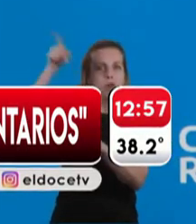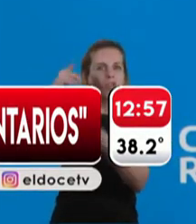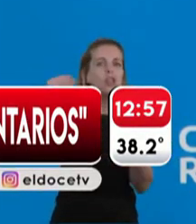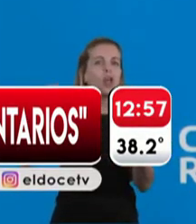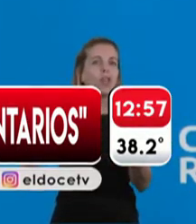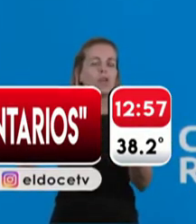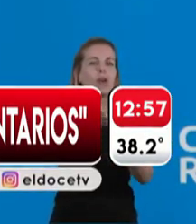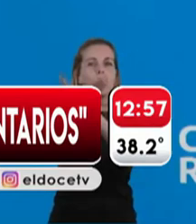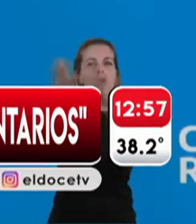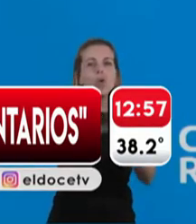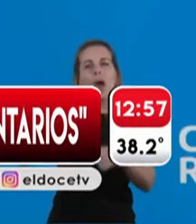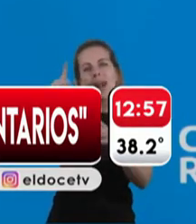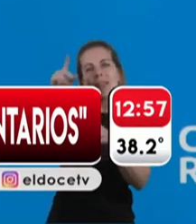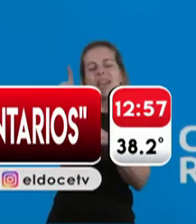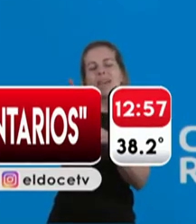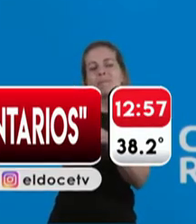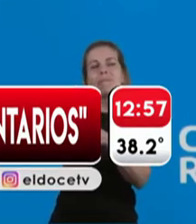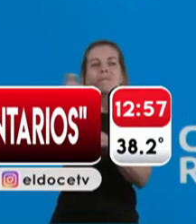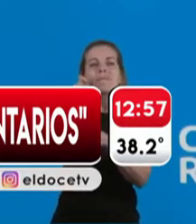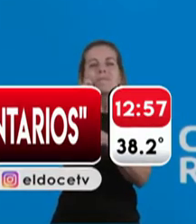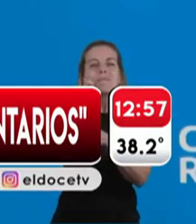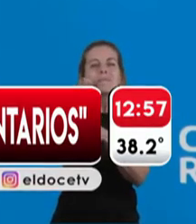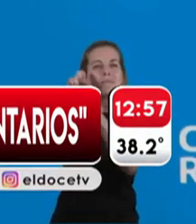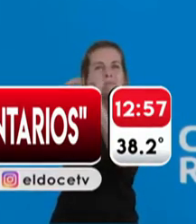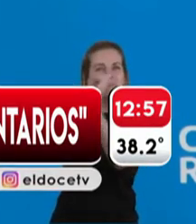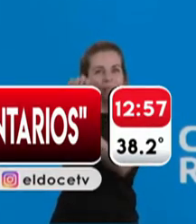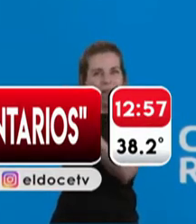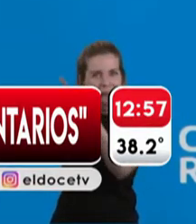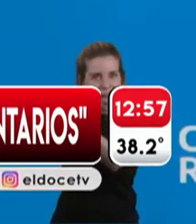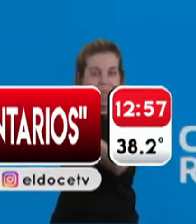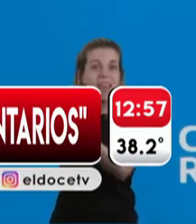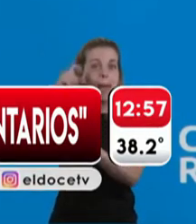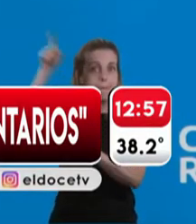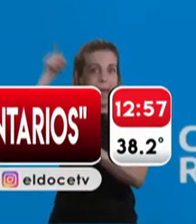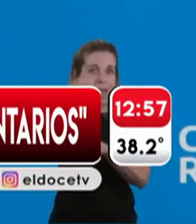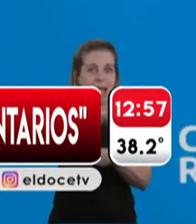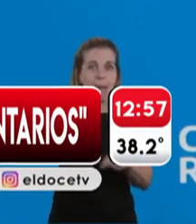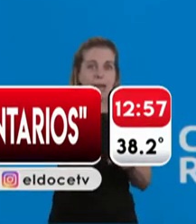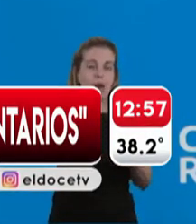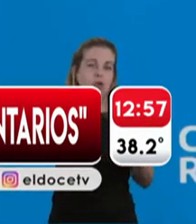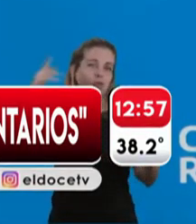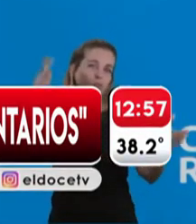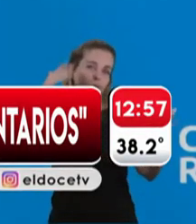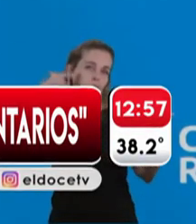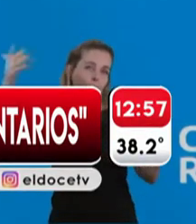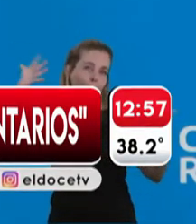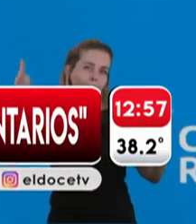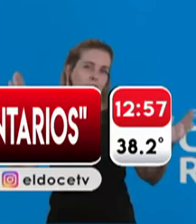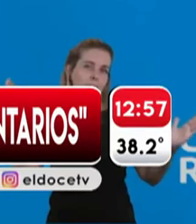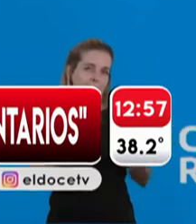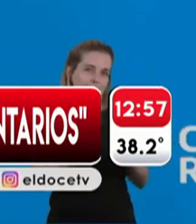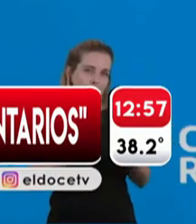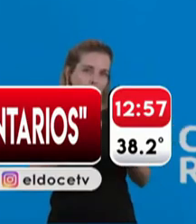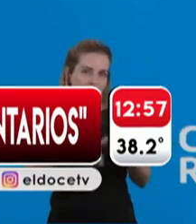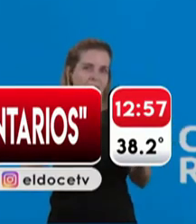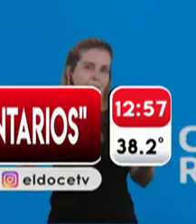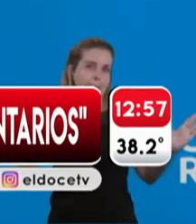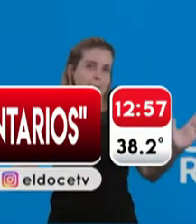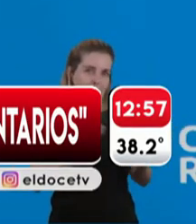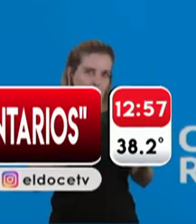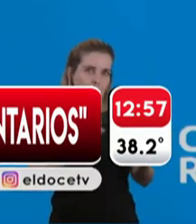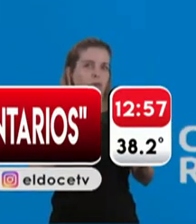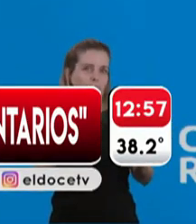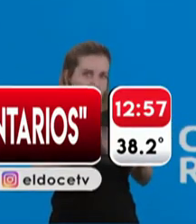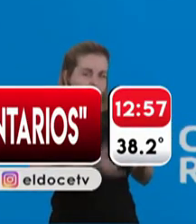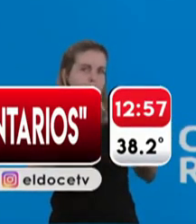residencias geriátricas, en la Argentina este número de letalidad es muy menor, absolutamente menor, y se están llevando adelante todas